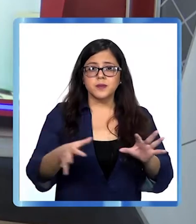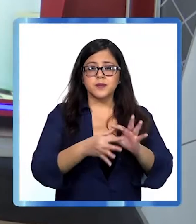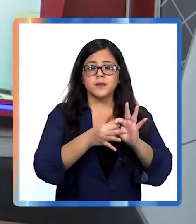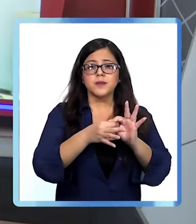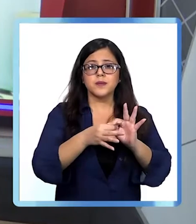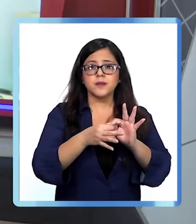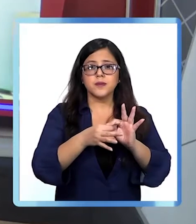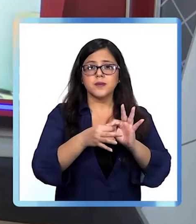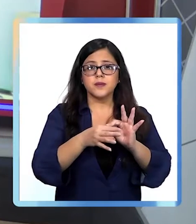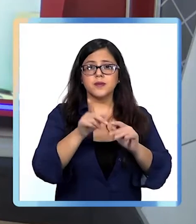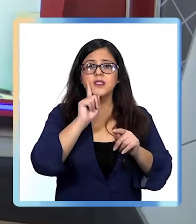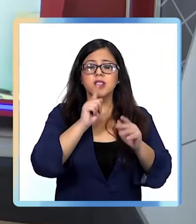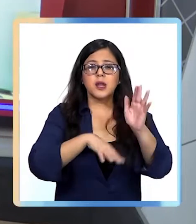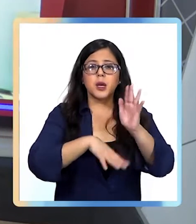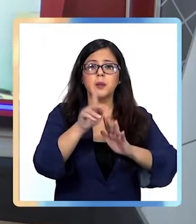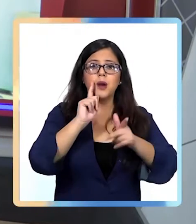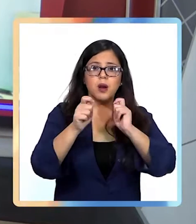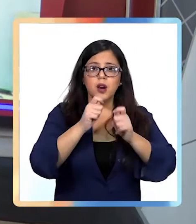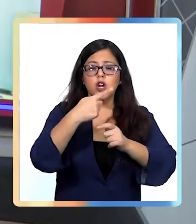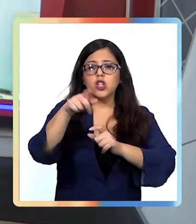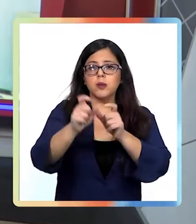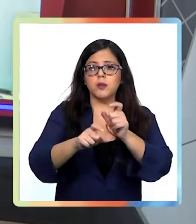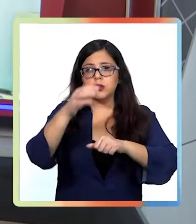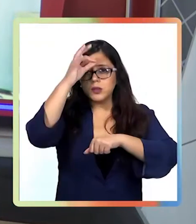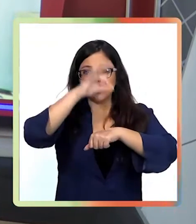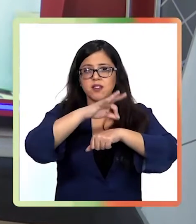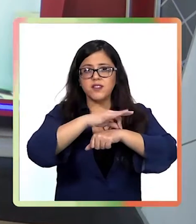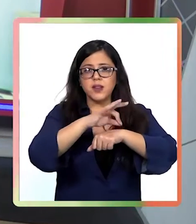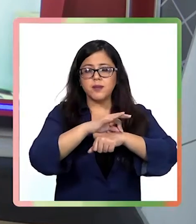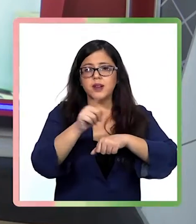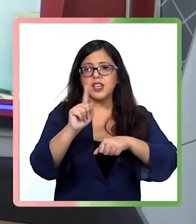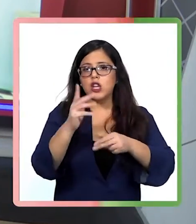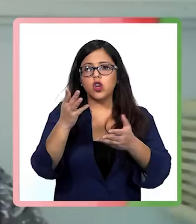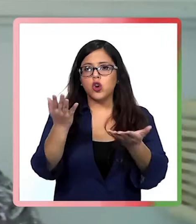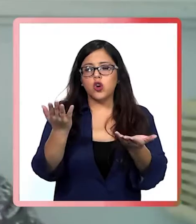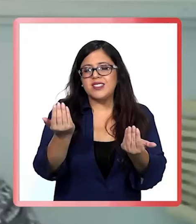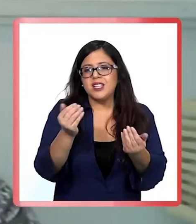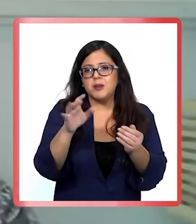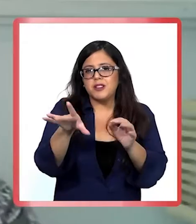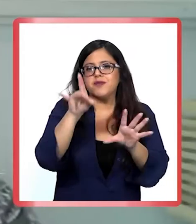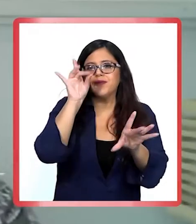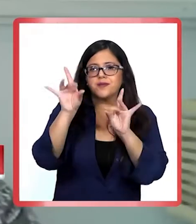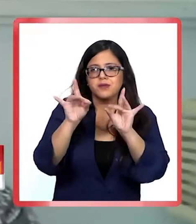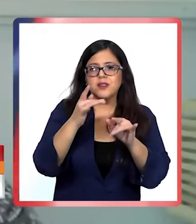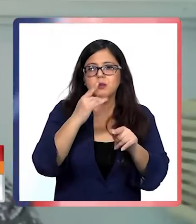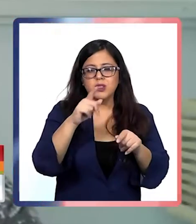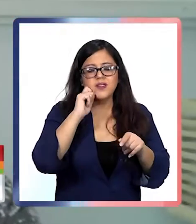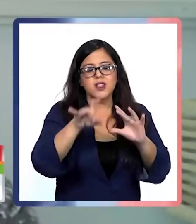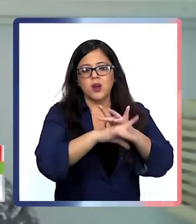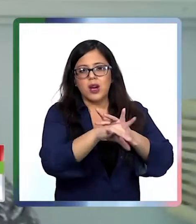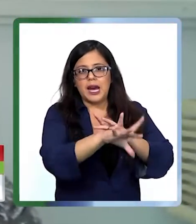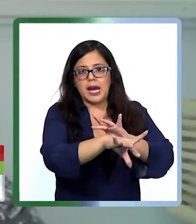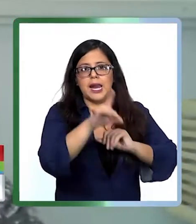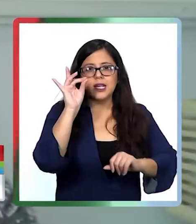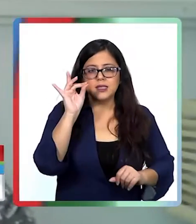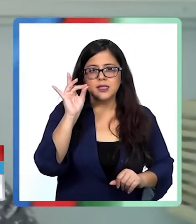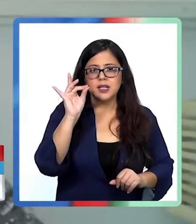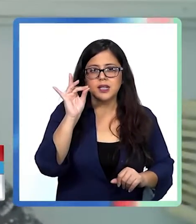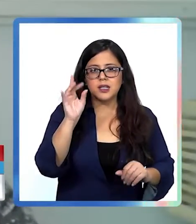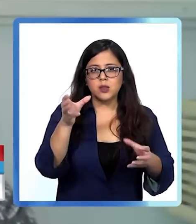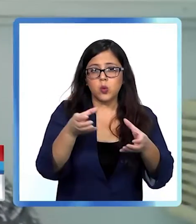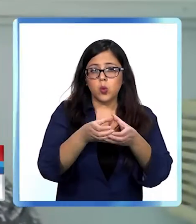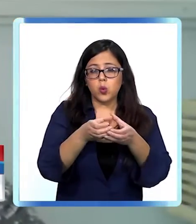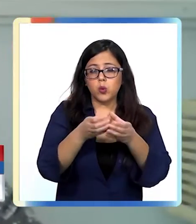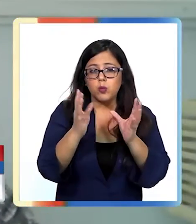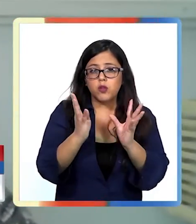ingreso y el movimiento de las personas, por supuesto que tienen más riesgo de que lleguen personas infectadas, obviamente, y que no van a ser detectadas, porque, como tú dices, es al